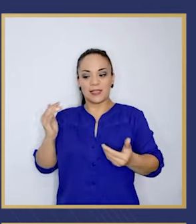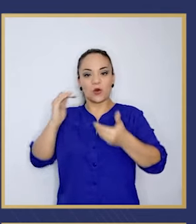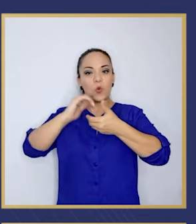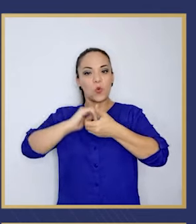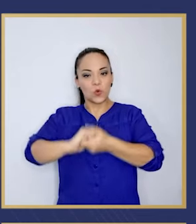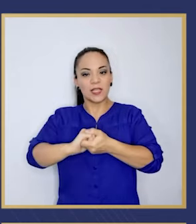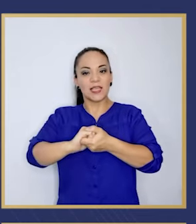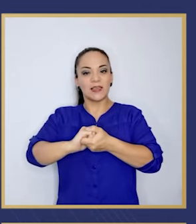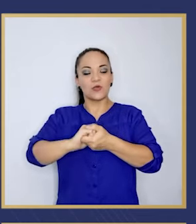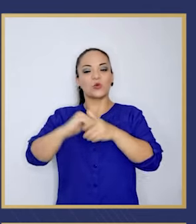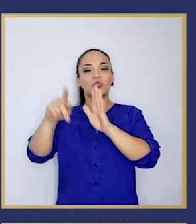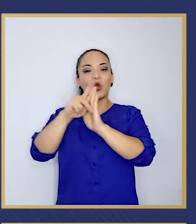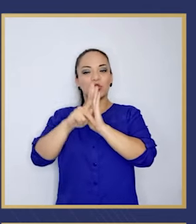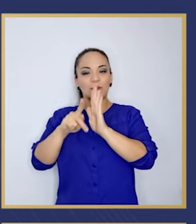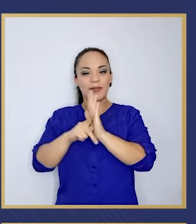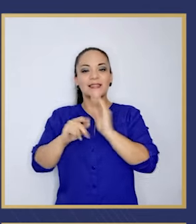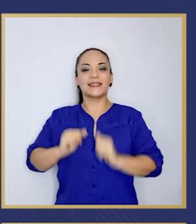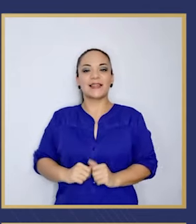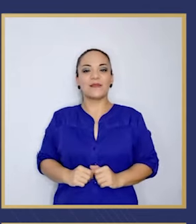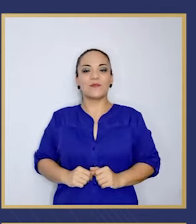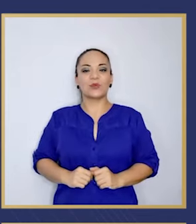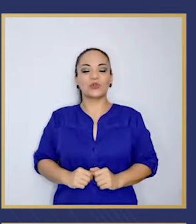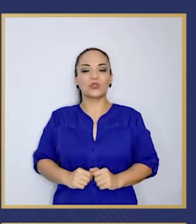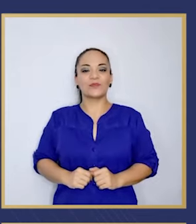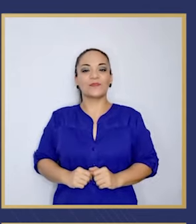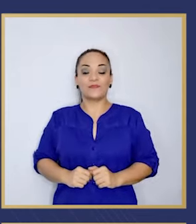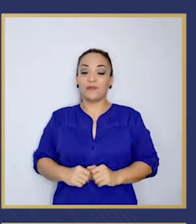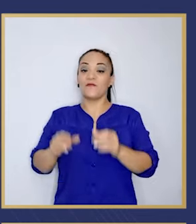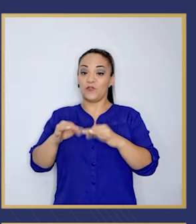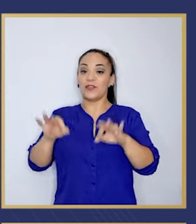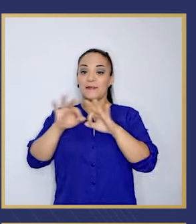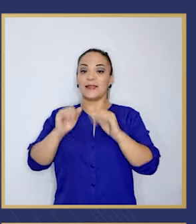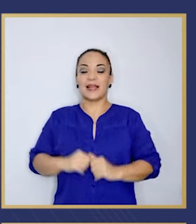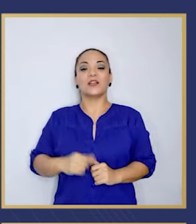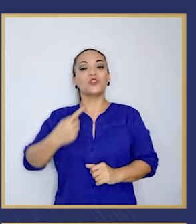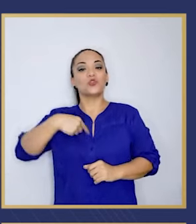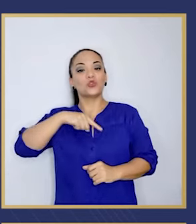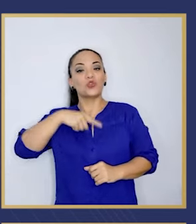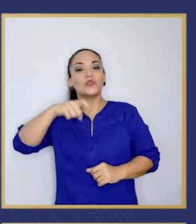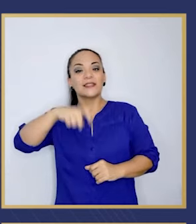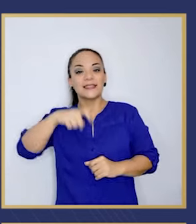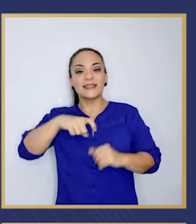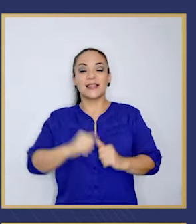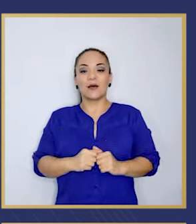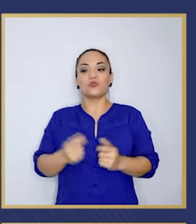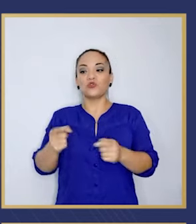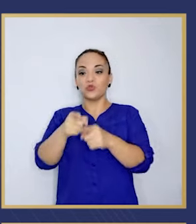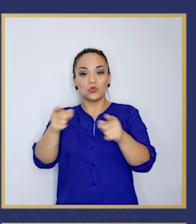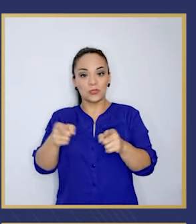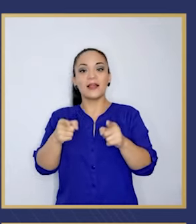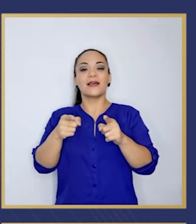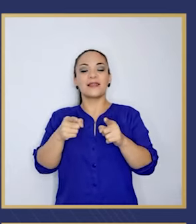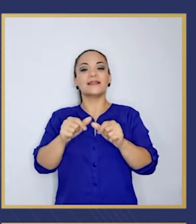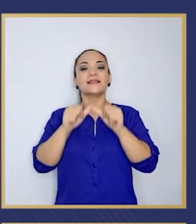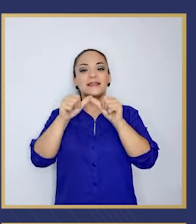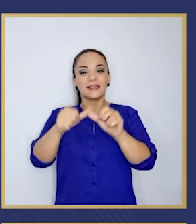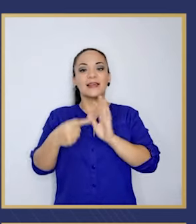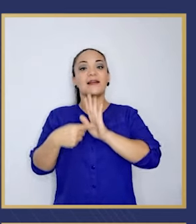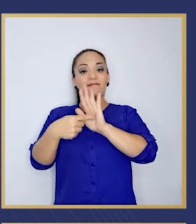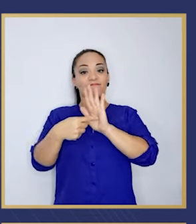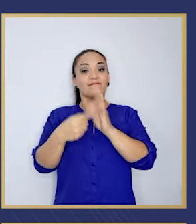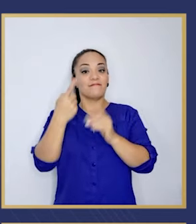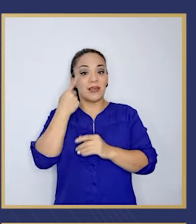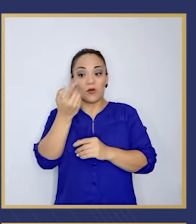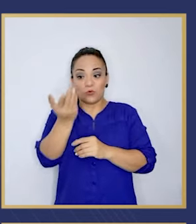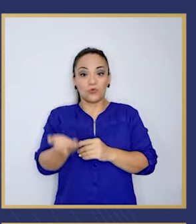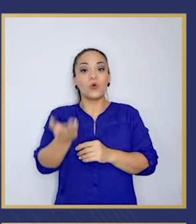sentir que estamos unidos en esos principios fundamentales, y necesitamos que ustedes alcen la voz, sobre